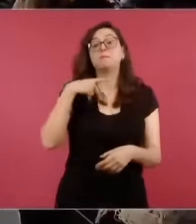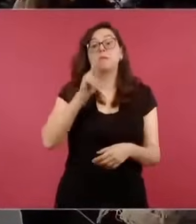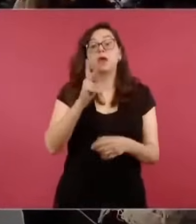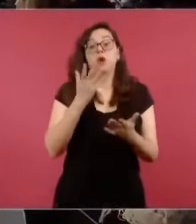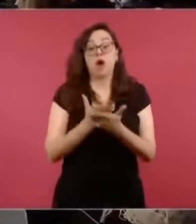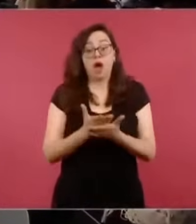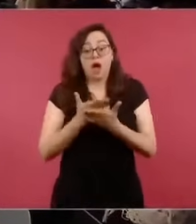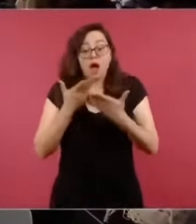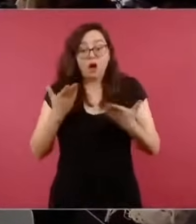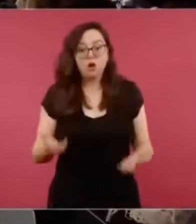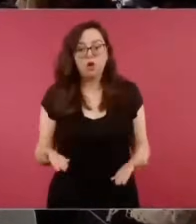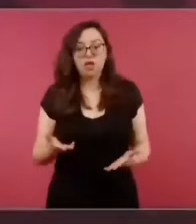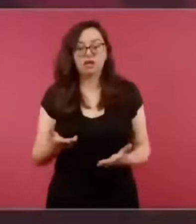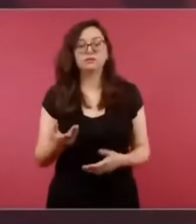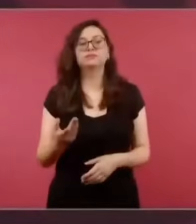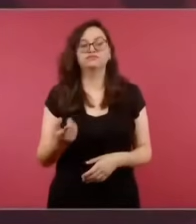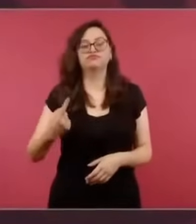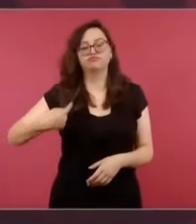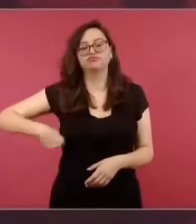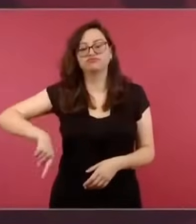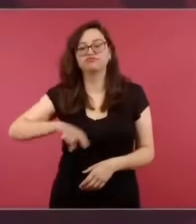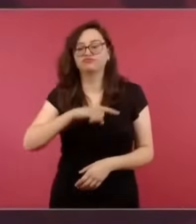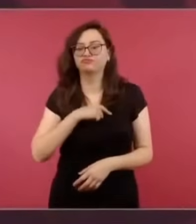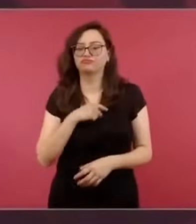Toda la historia.